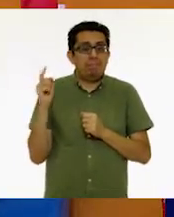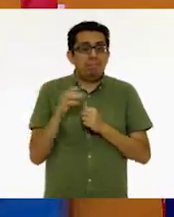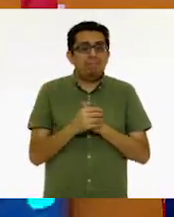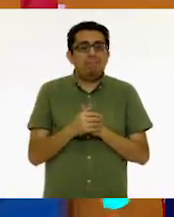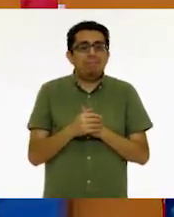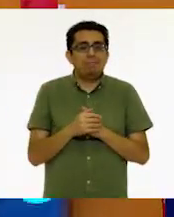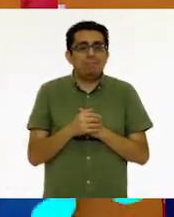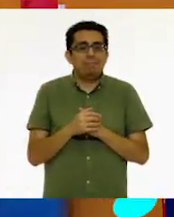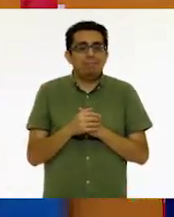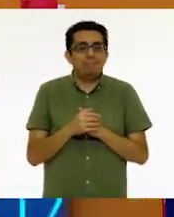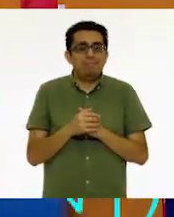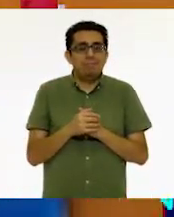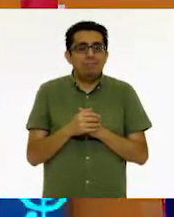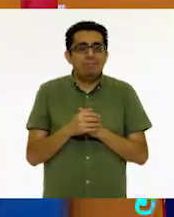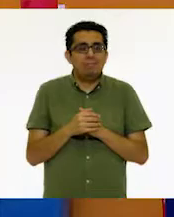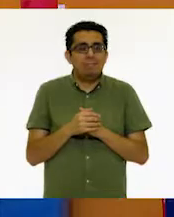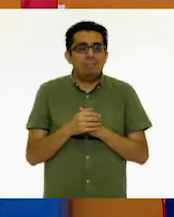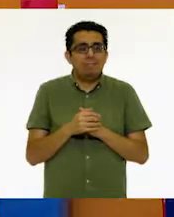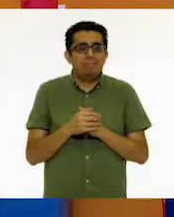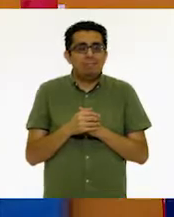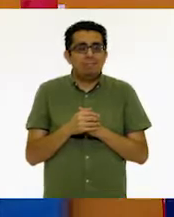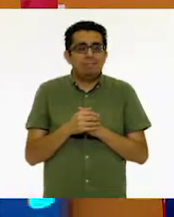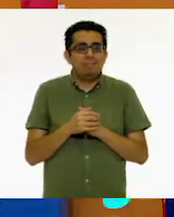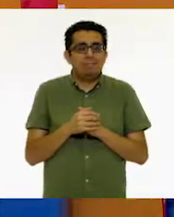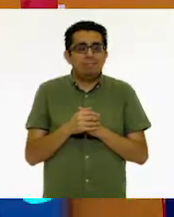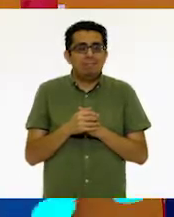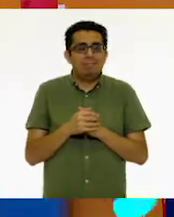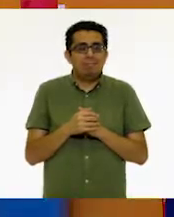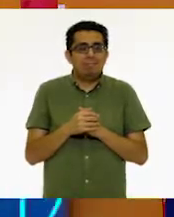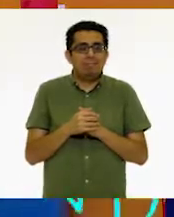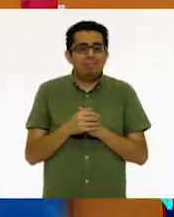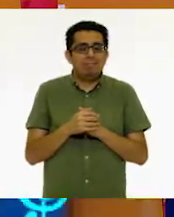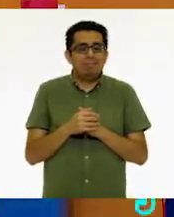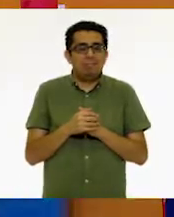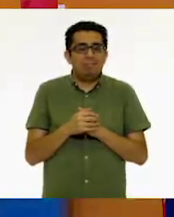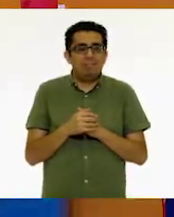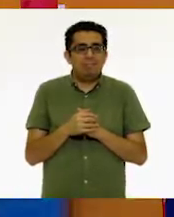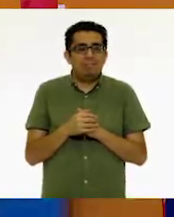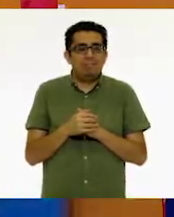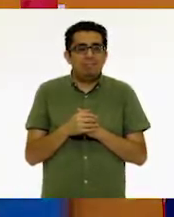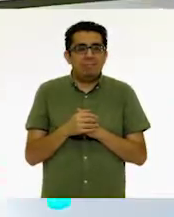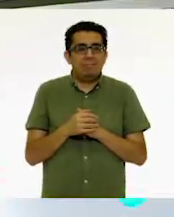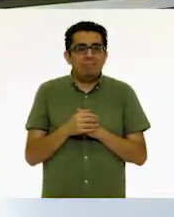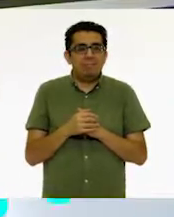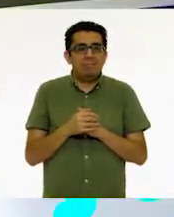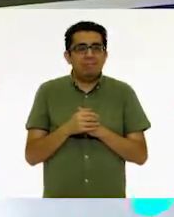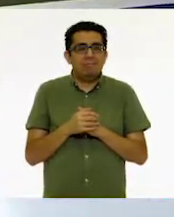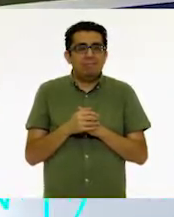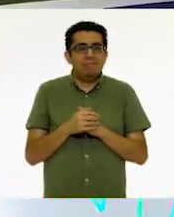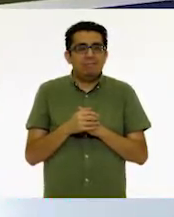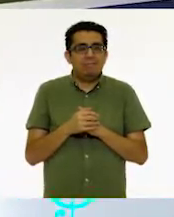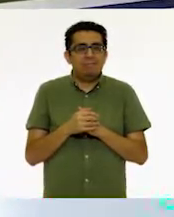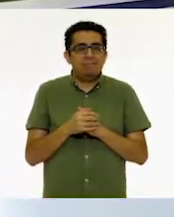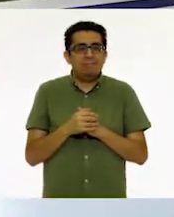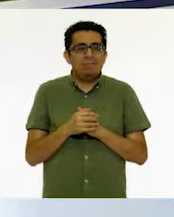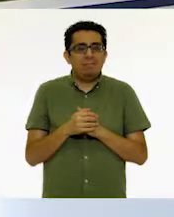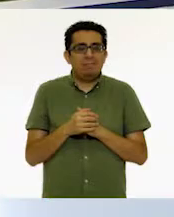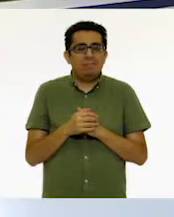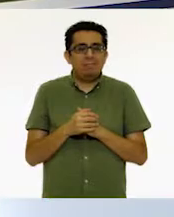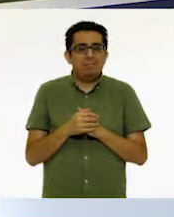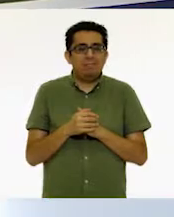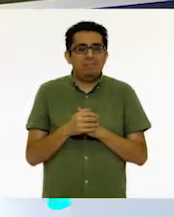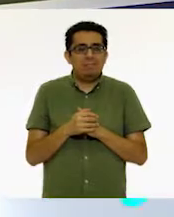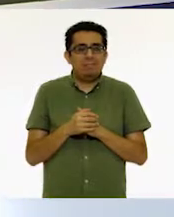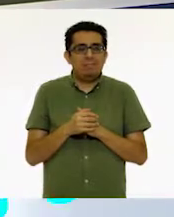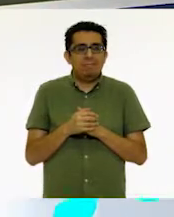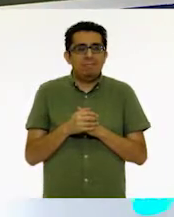piedra, pica aquí. Pica piedra, pica aquí. Pica, palma,